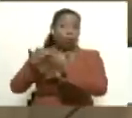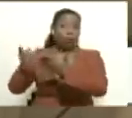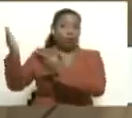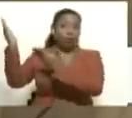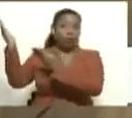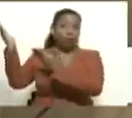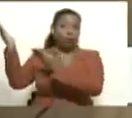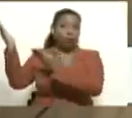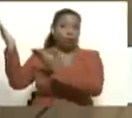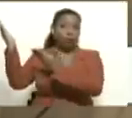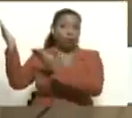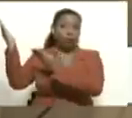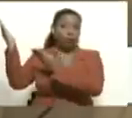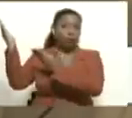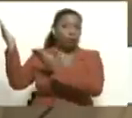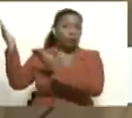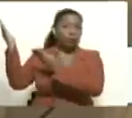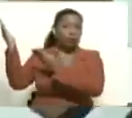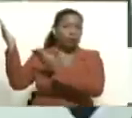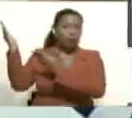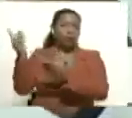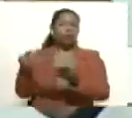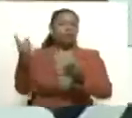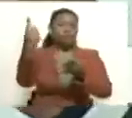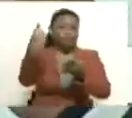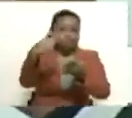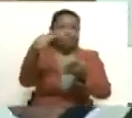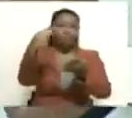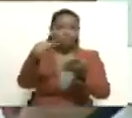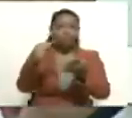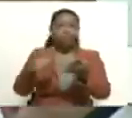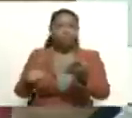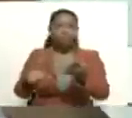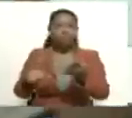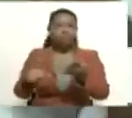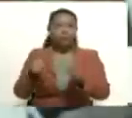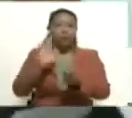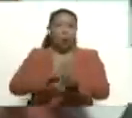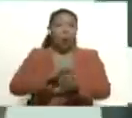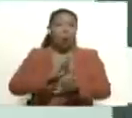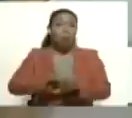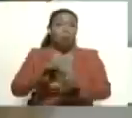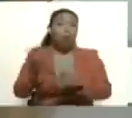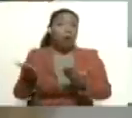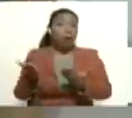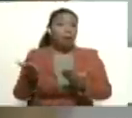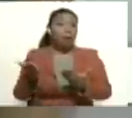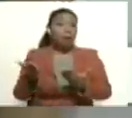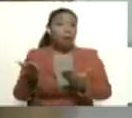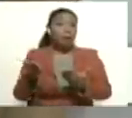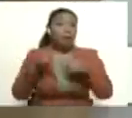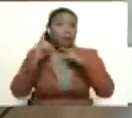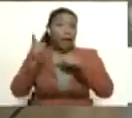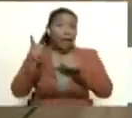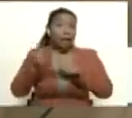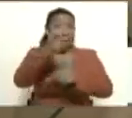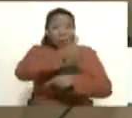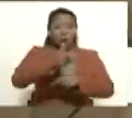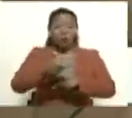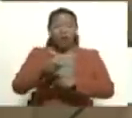hay que mostrarlo una y otra vez. Por lo que a lo que están recurriendo esos